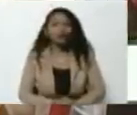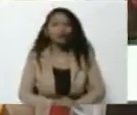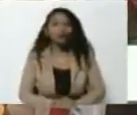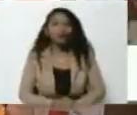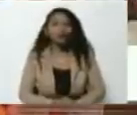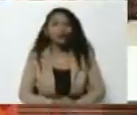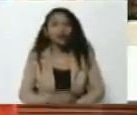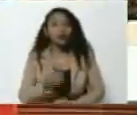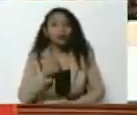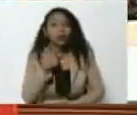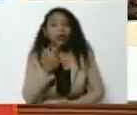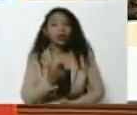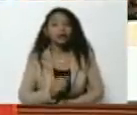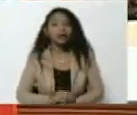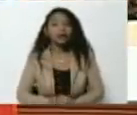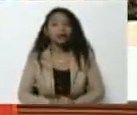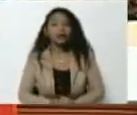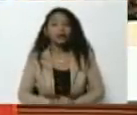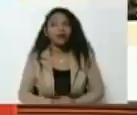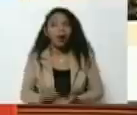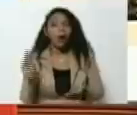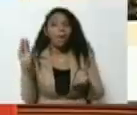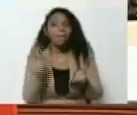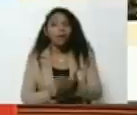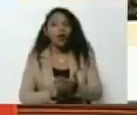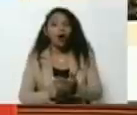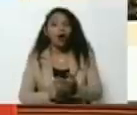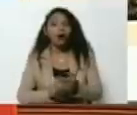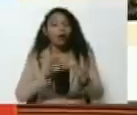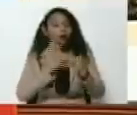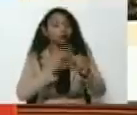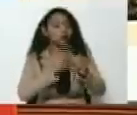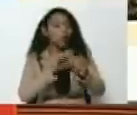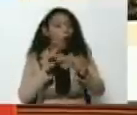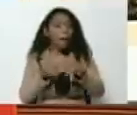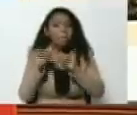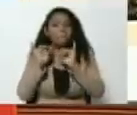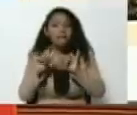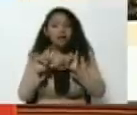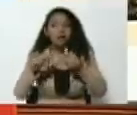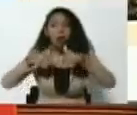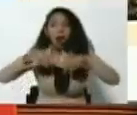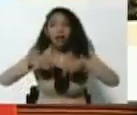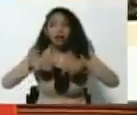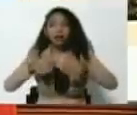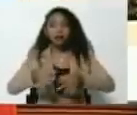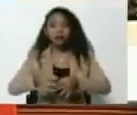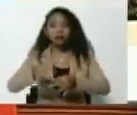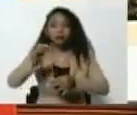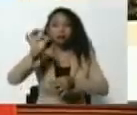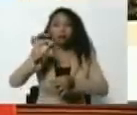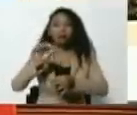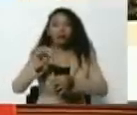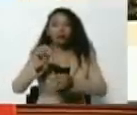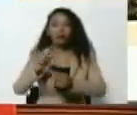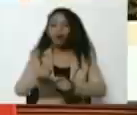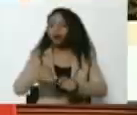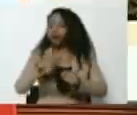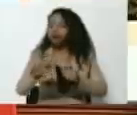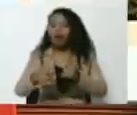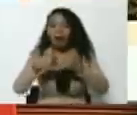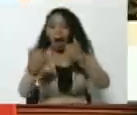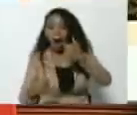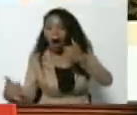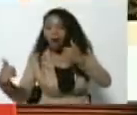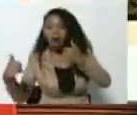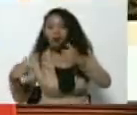Y yo dije, pongan los micrófonos, estos mismos que tengo aquí. Lancen el cable, estos